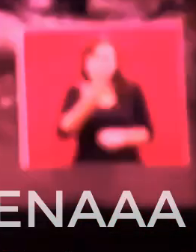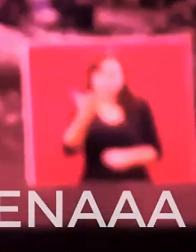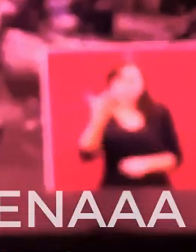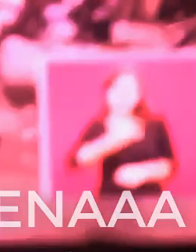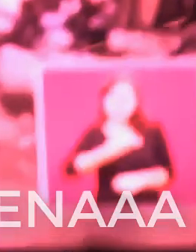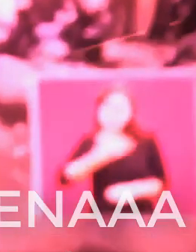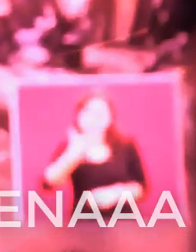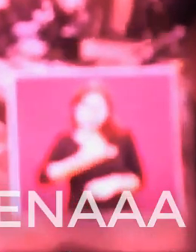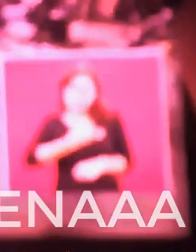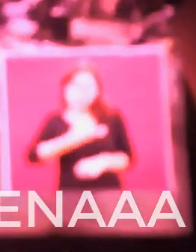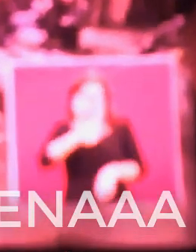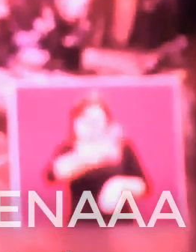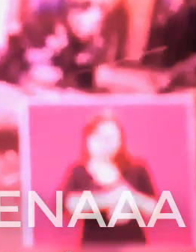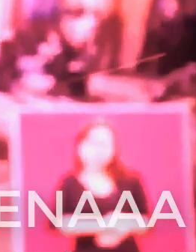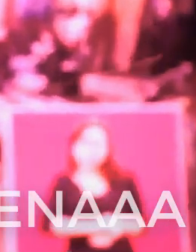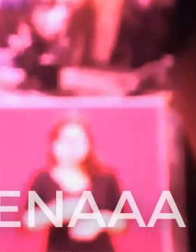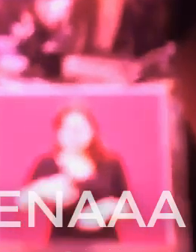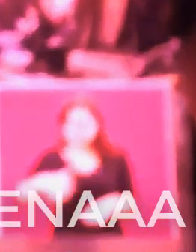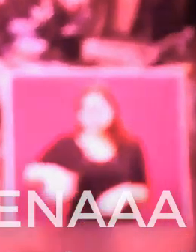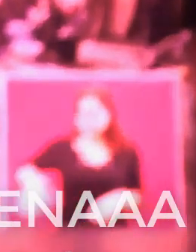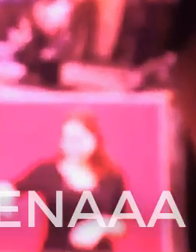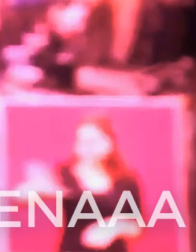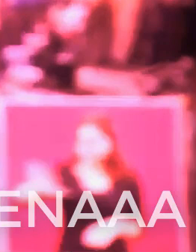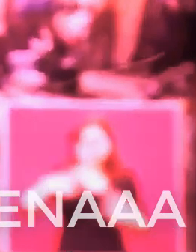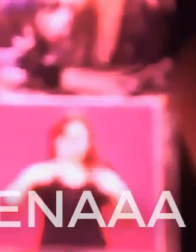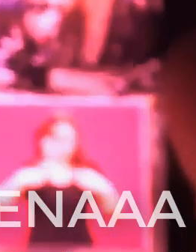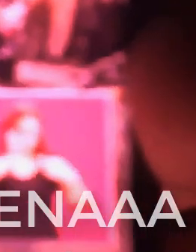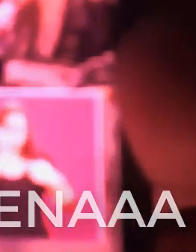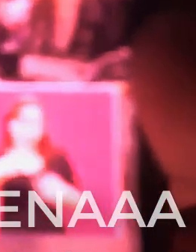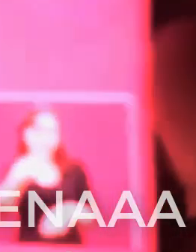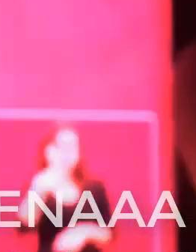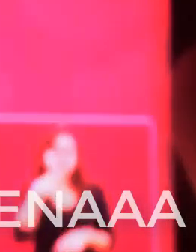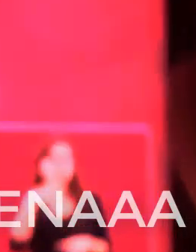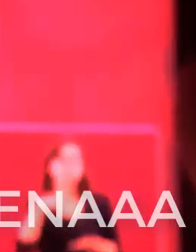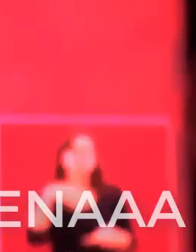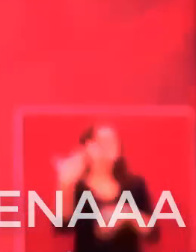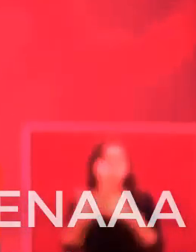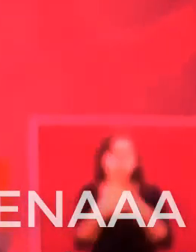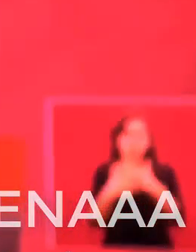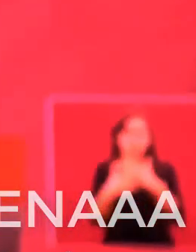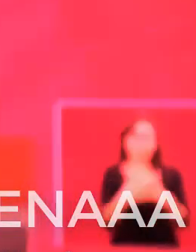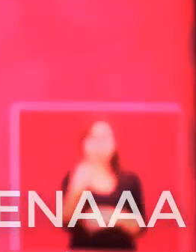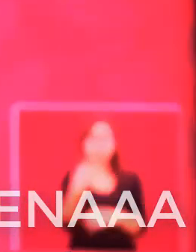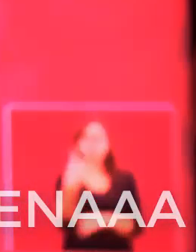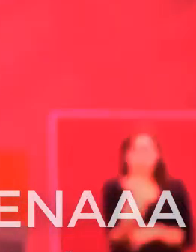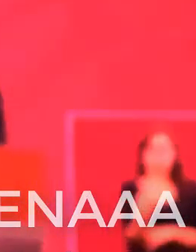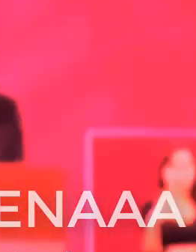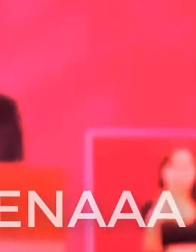utilizar el sol calor usted lo estamos pidiendo para el día primero de diciembre